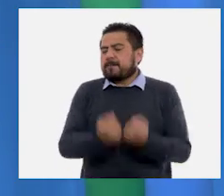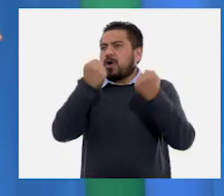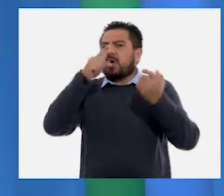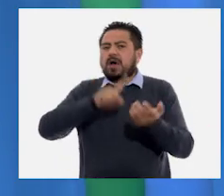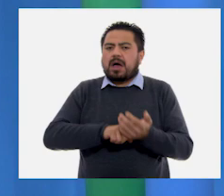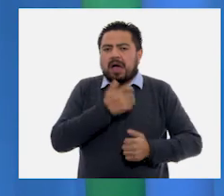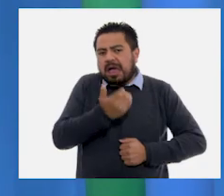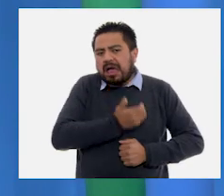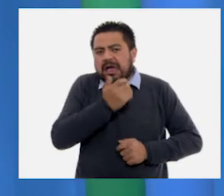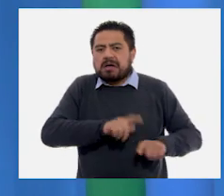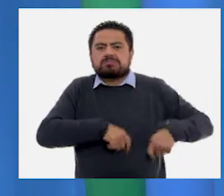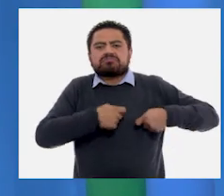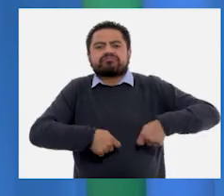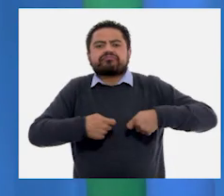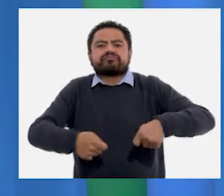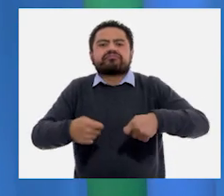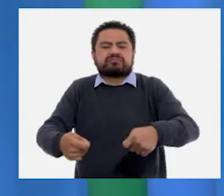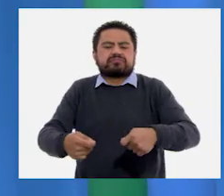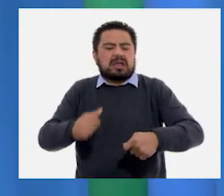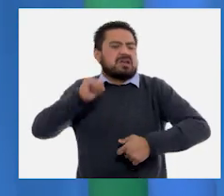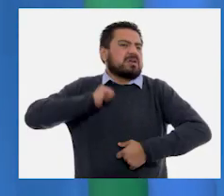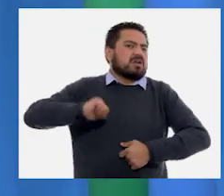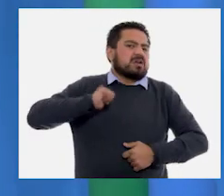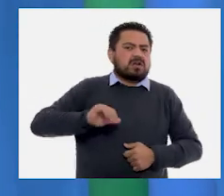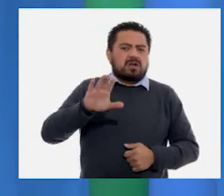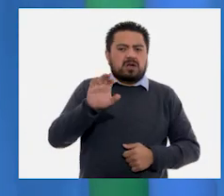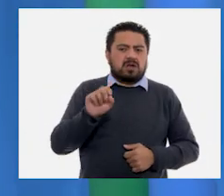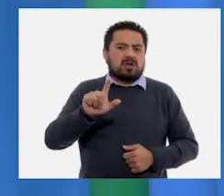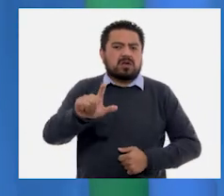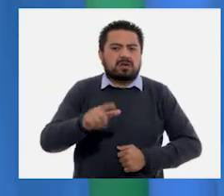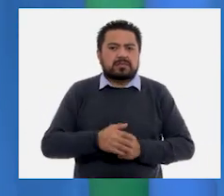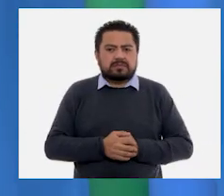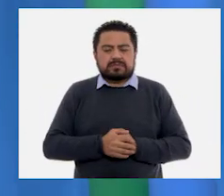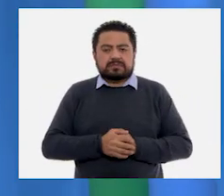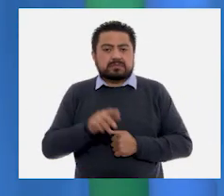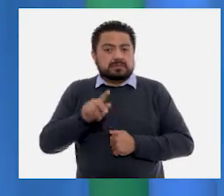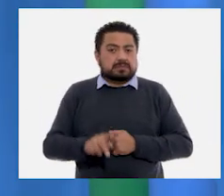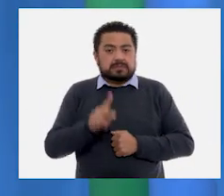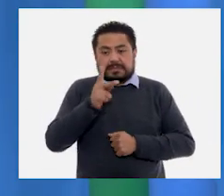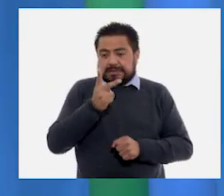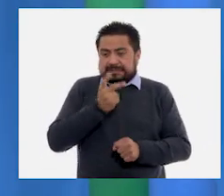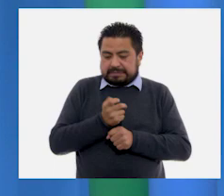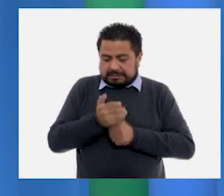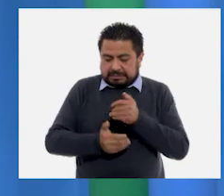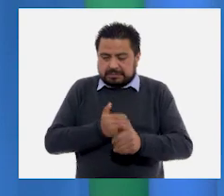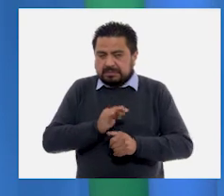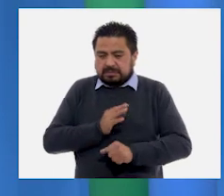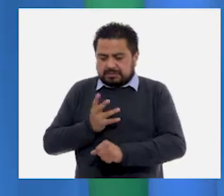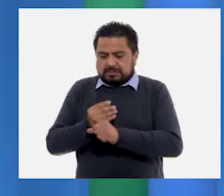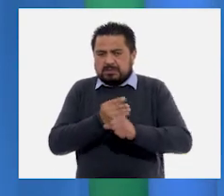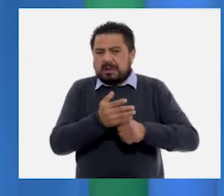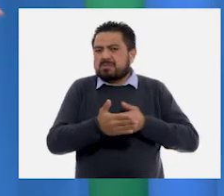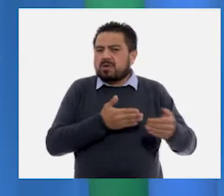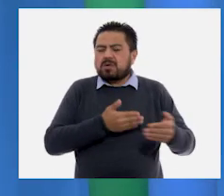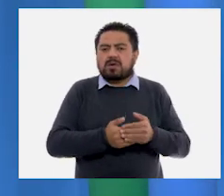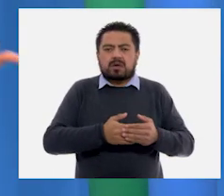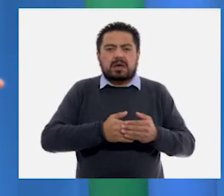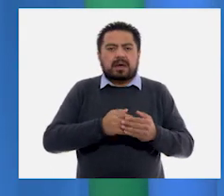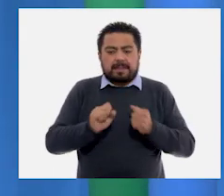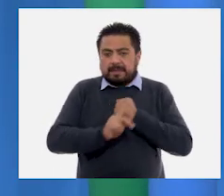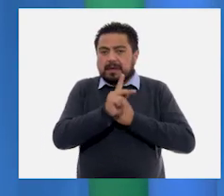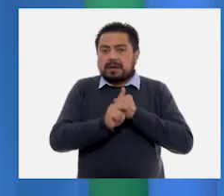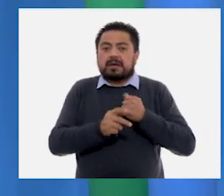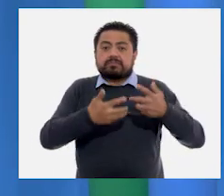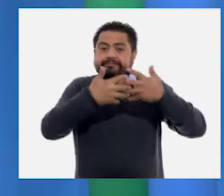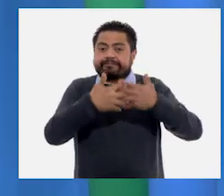estructuras tradicionales que habían existido desde la época colonial. Pero el segundo paso para modernizar el país era la